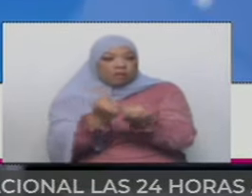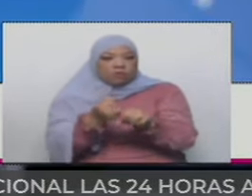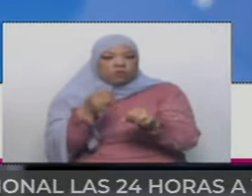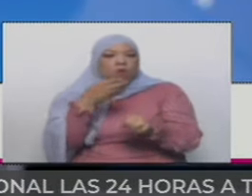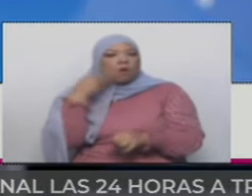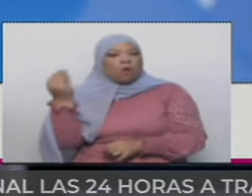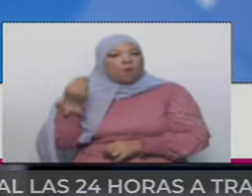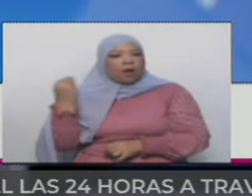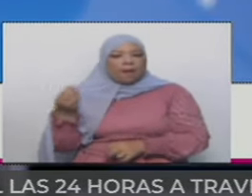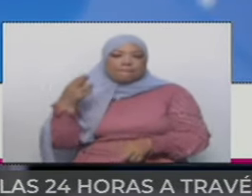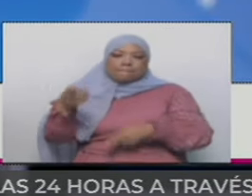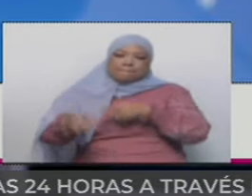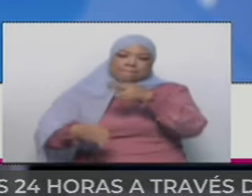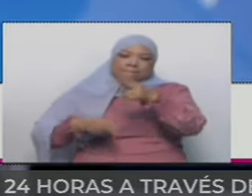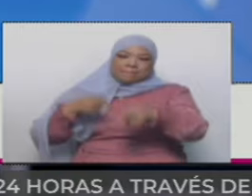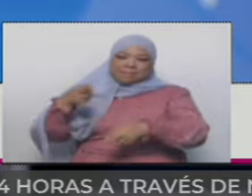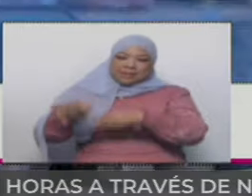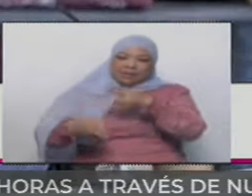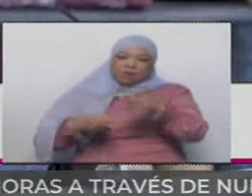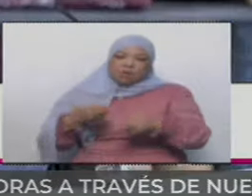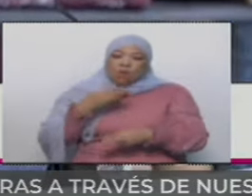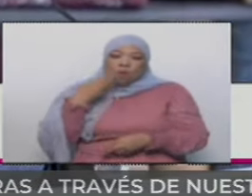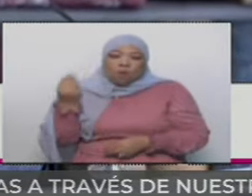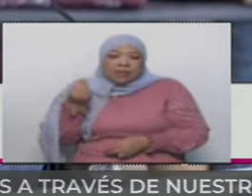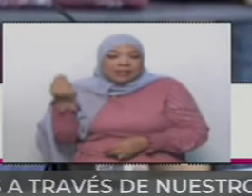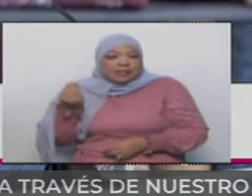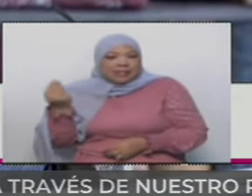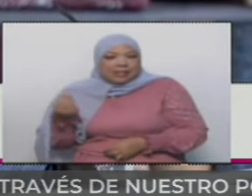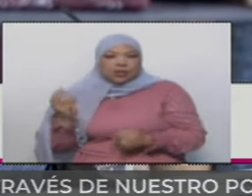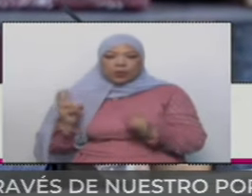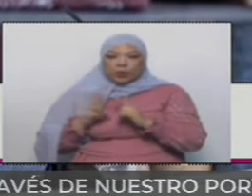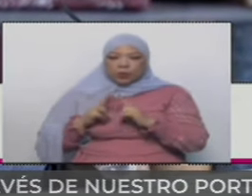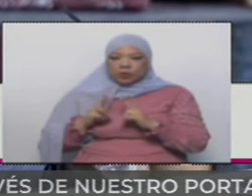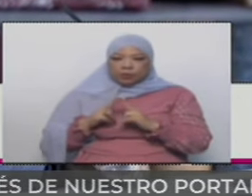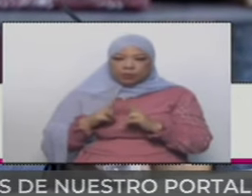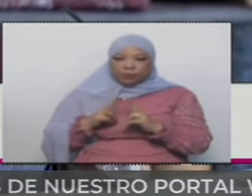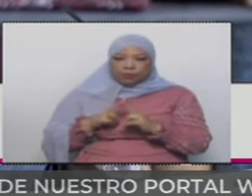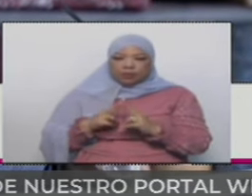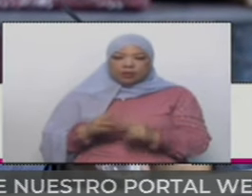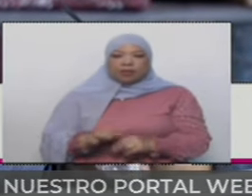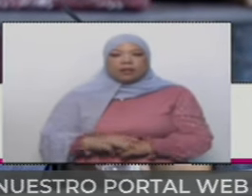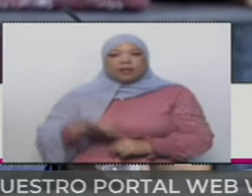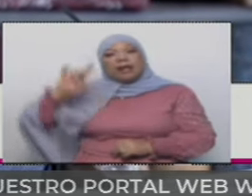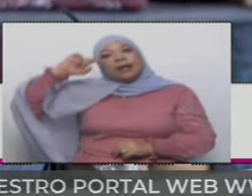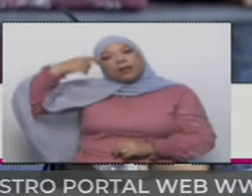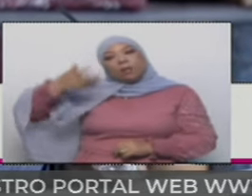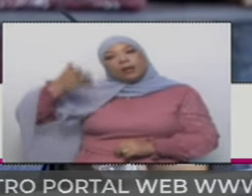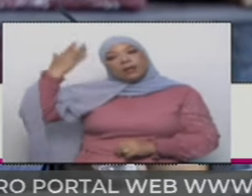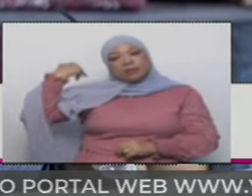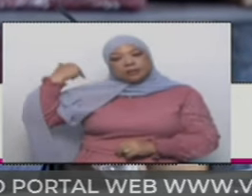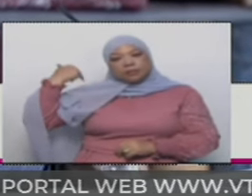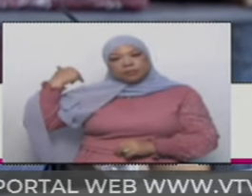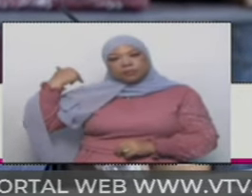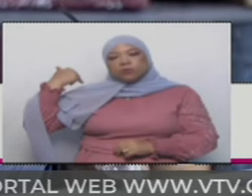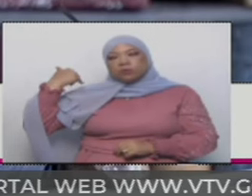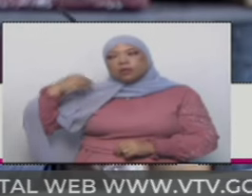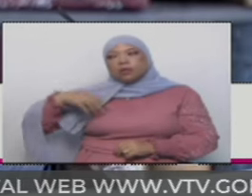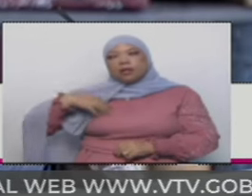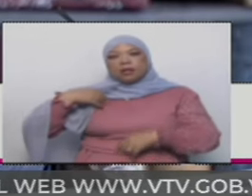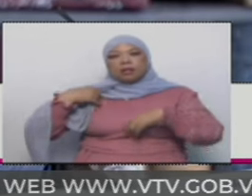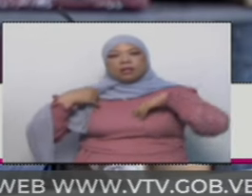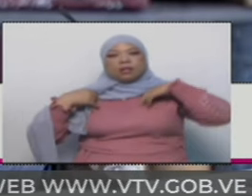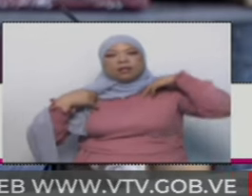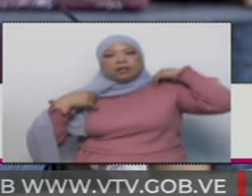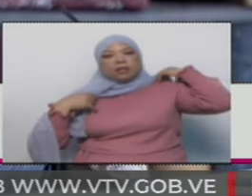chamito ahí en Metrobús, y recuerdo ese tiempo, ¿no? y